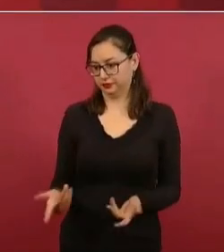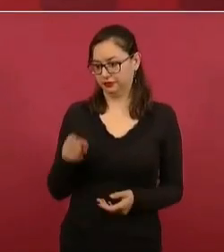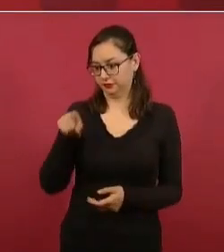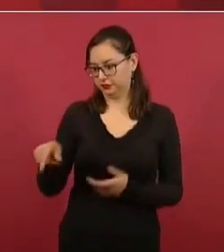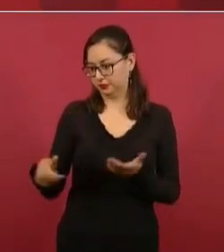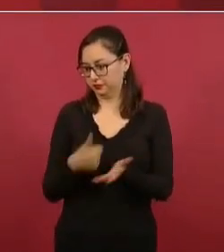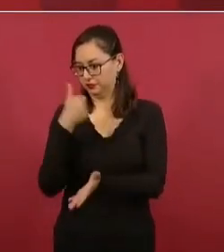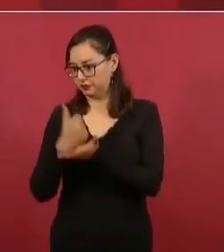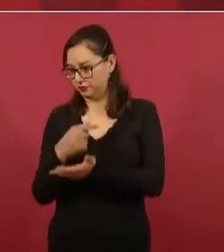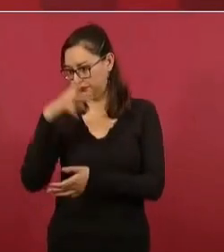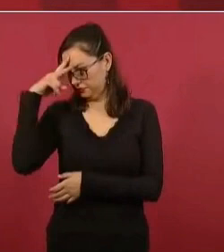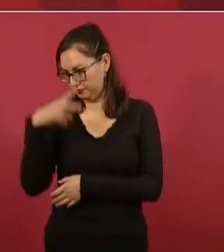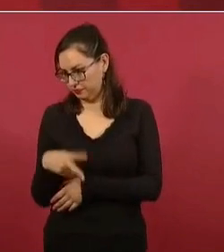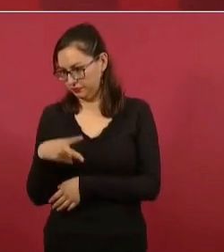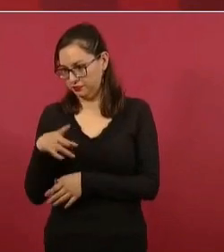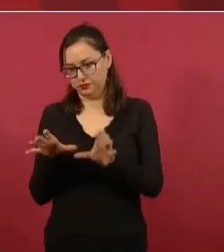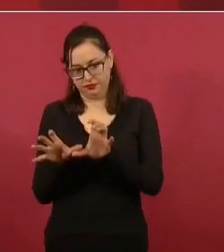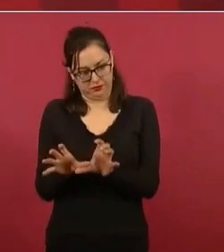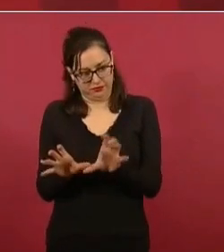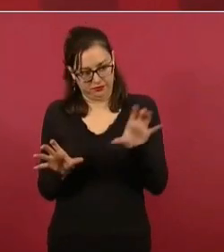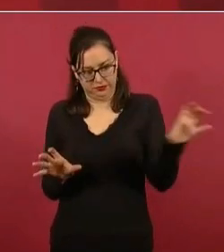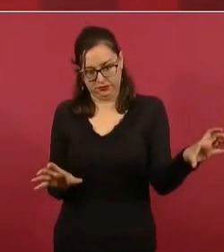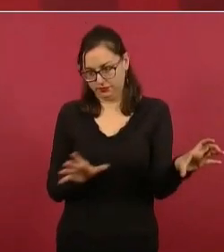Los mismos.